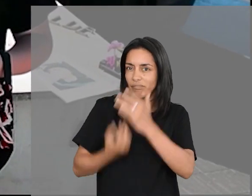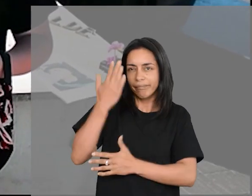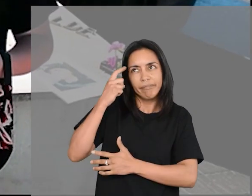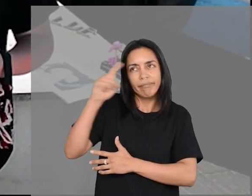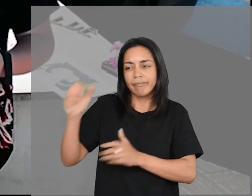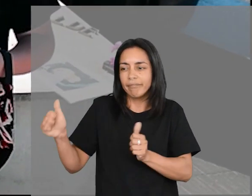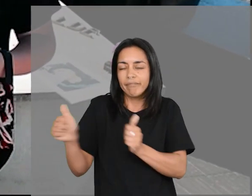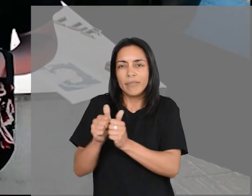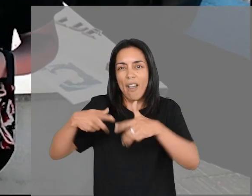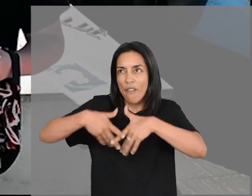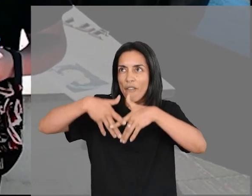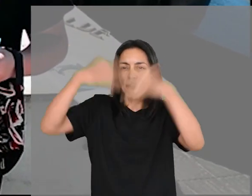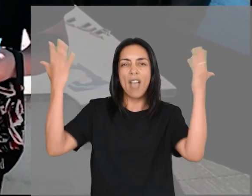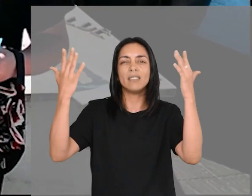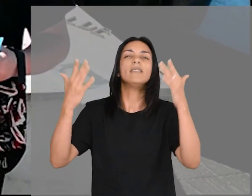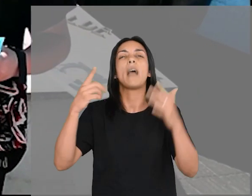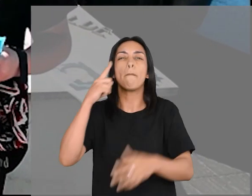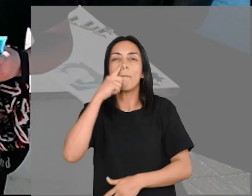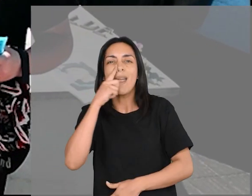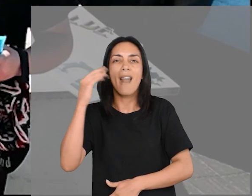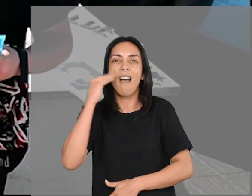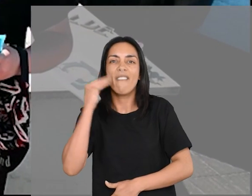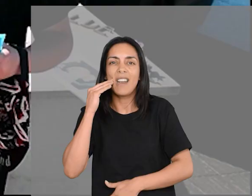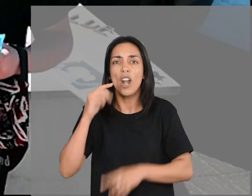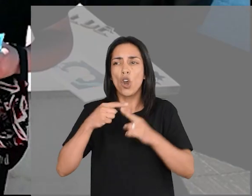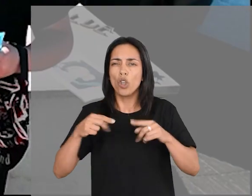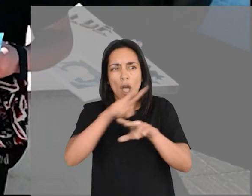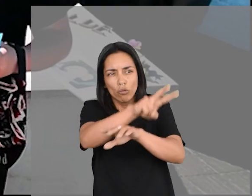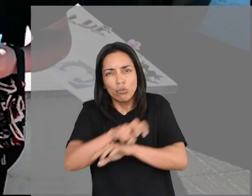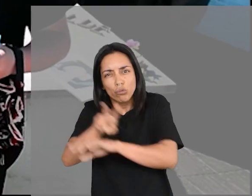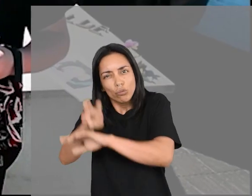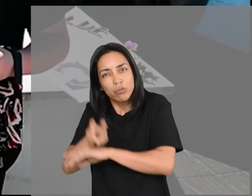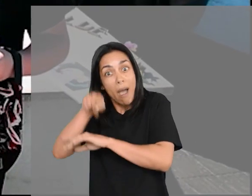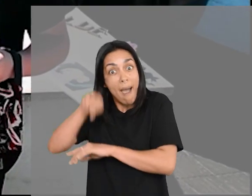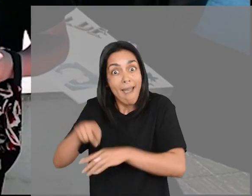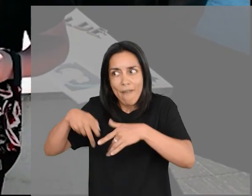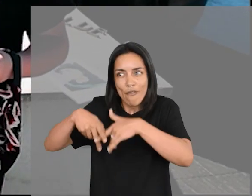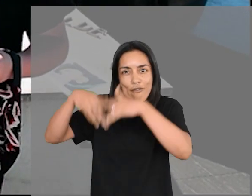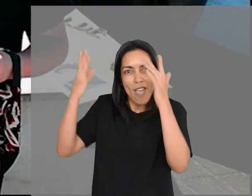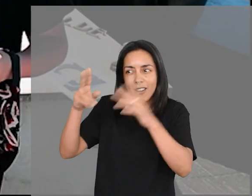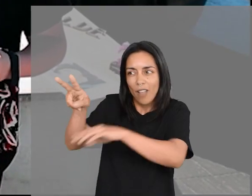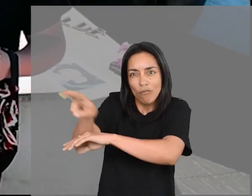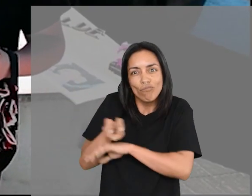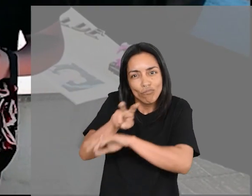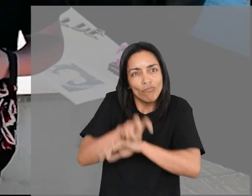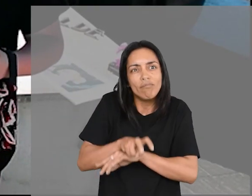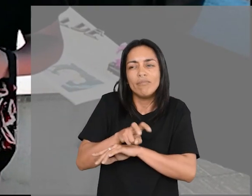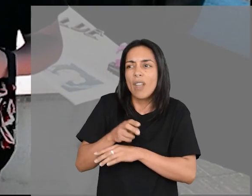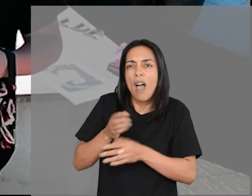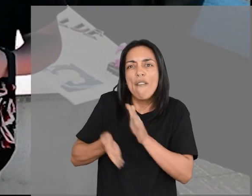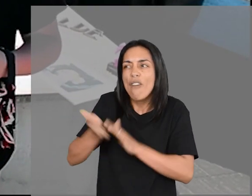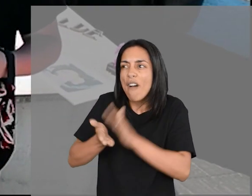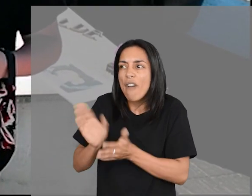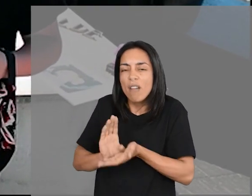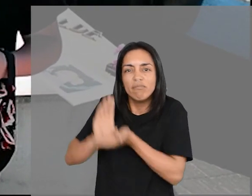Festival Minas y Abril, donde los fondos que se recuerdan en esta celebración son destinados al